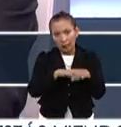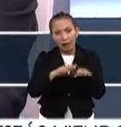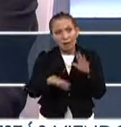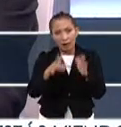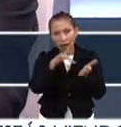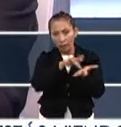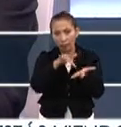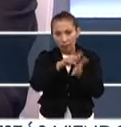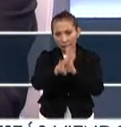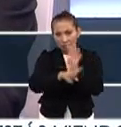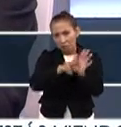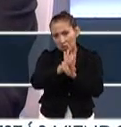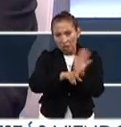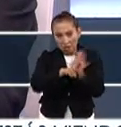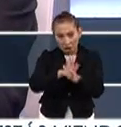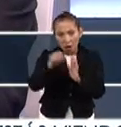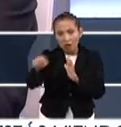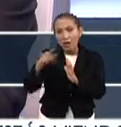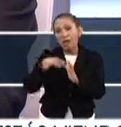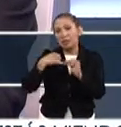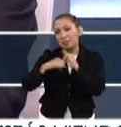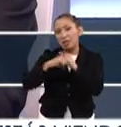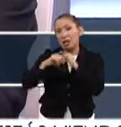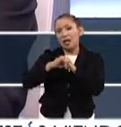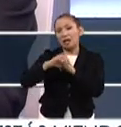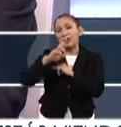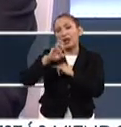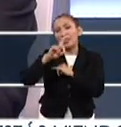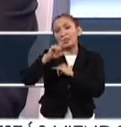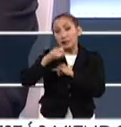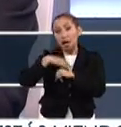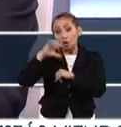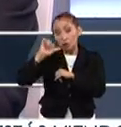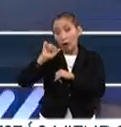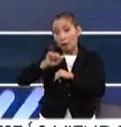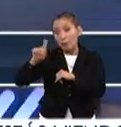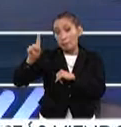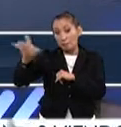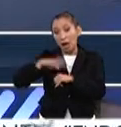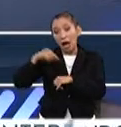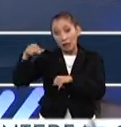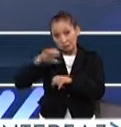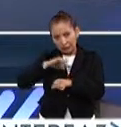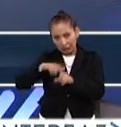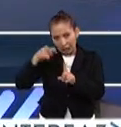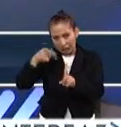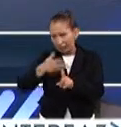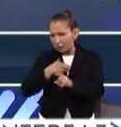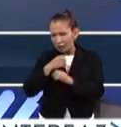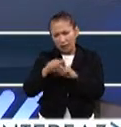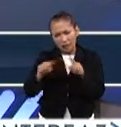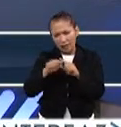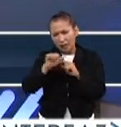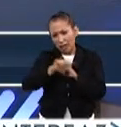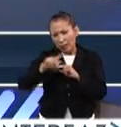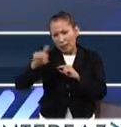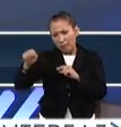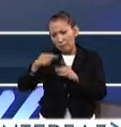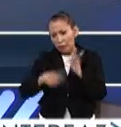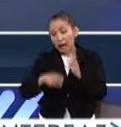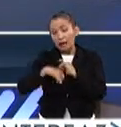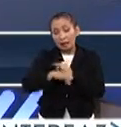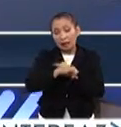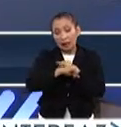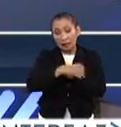fundamentalmente apoyados en video, pues, y las redes sociales. Hay una aplicación especial. Sí, tenemos una aplicación especial, tenemos varias aplicaciones en